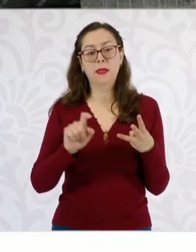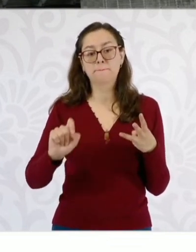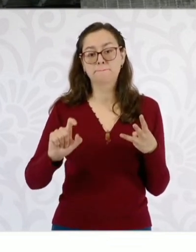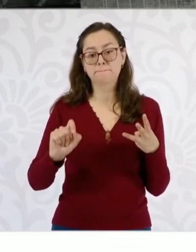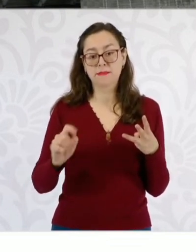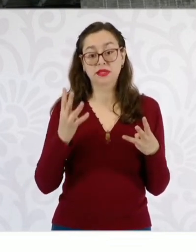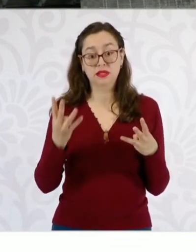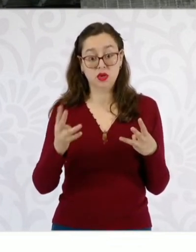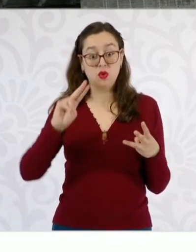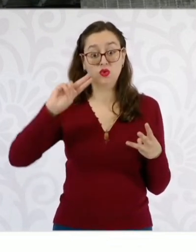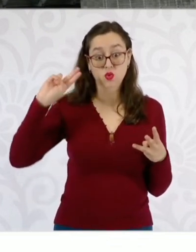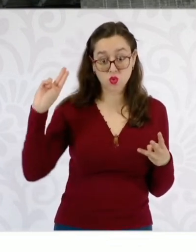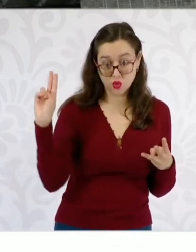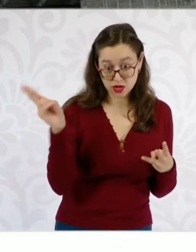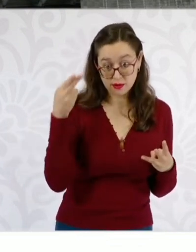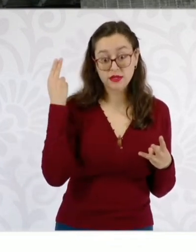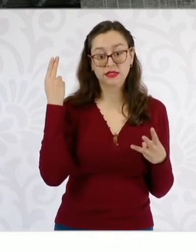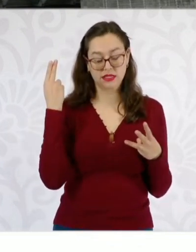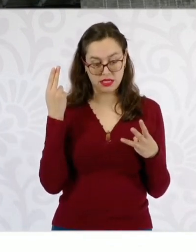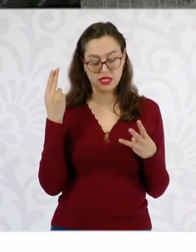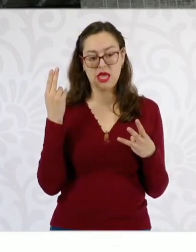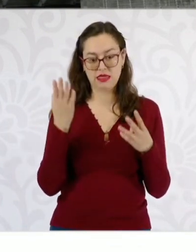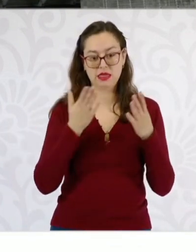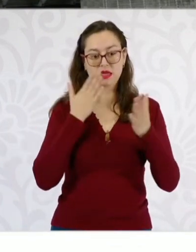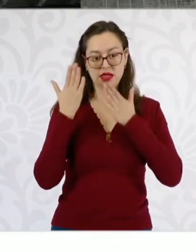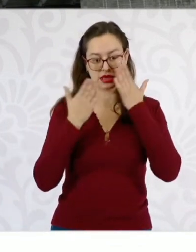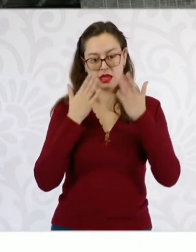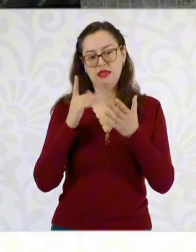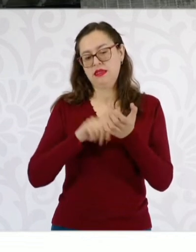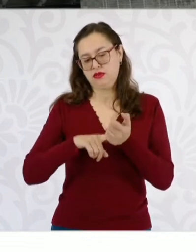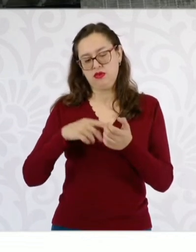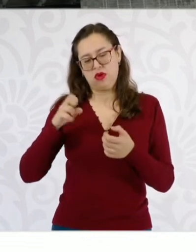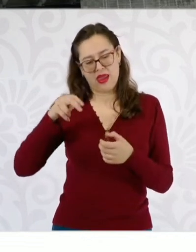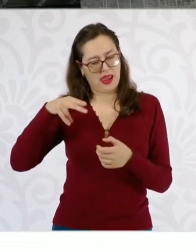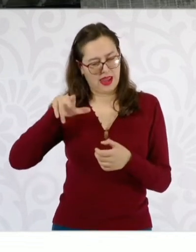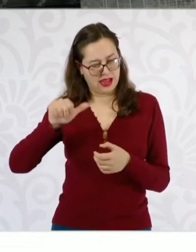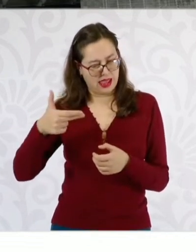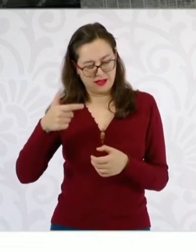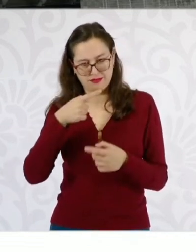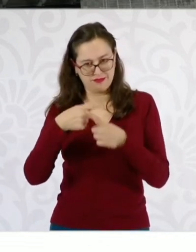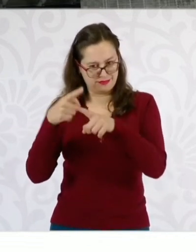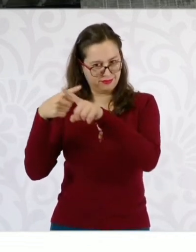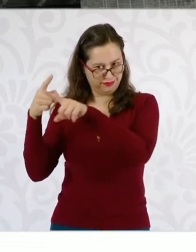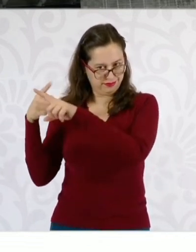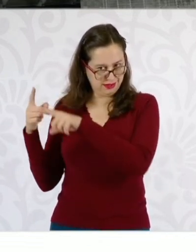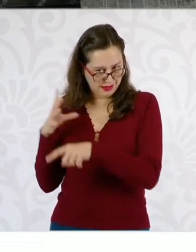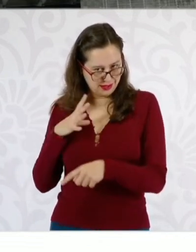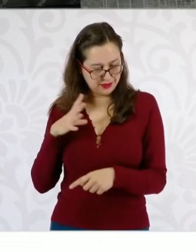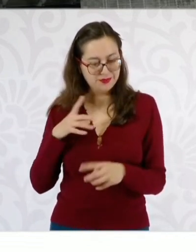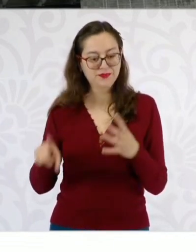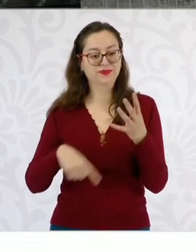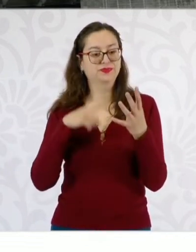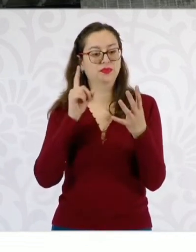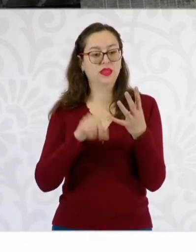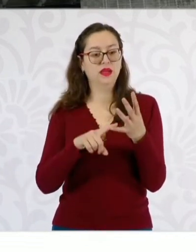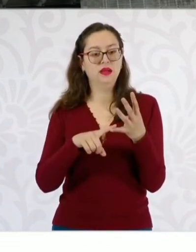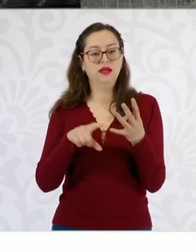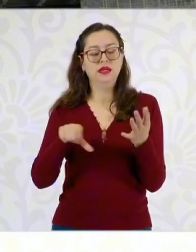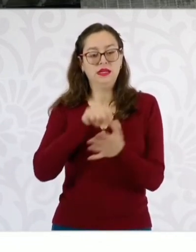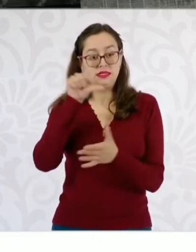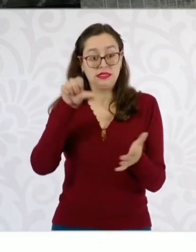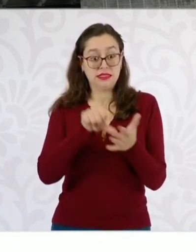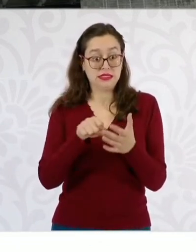escuelas universidades de escuela superior, donde está la ENA, todas estas escuelas del IMBAL, el Centro de